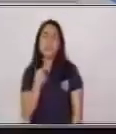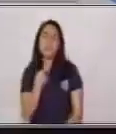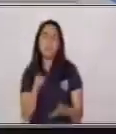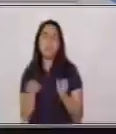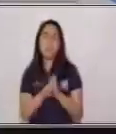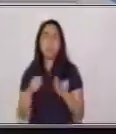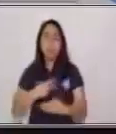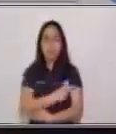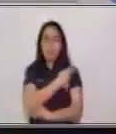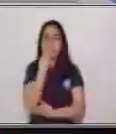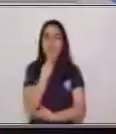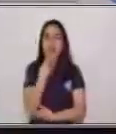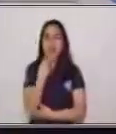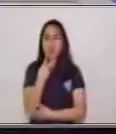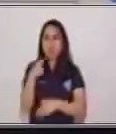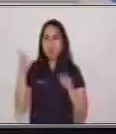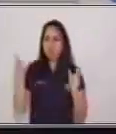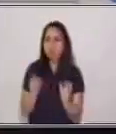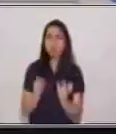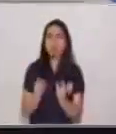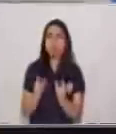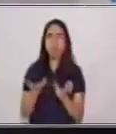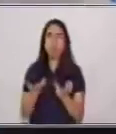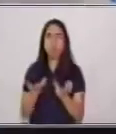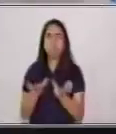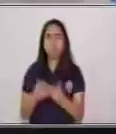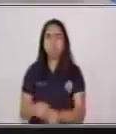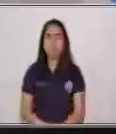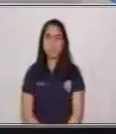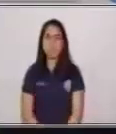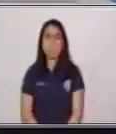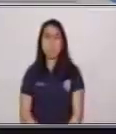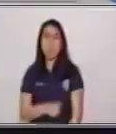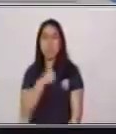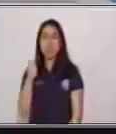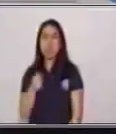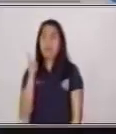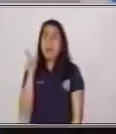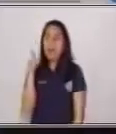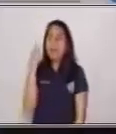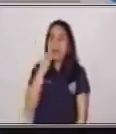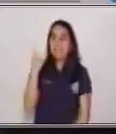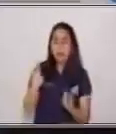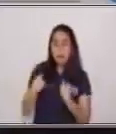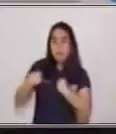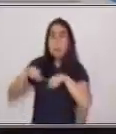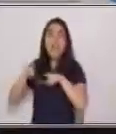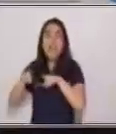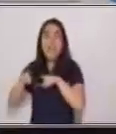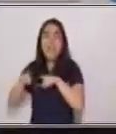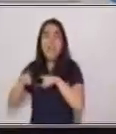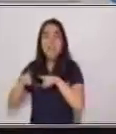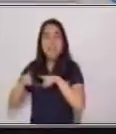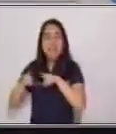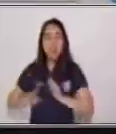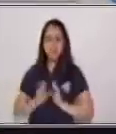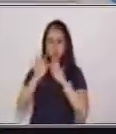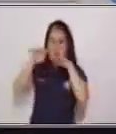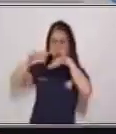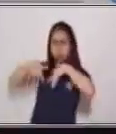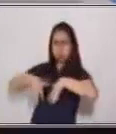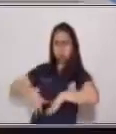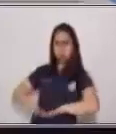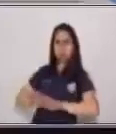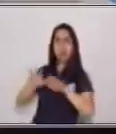corto, el acento recae en la U. Ella fue a la playa, el acento recae en la E. Por lo tanto, no